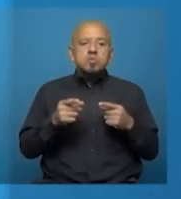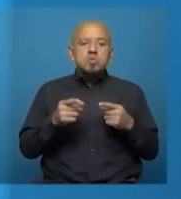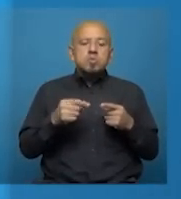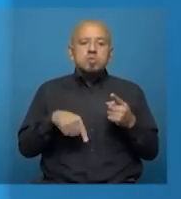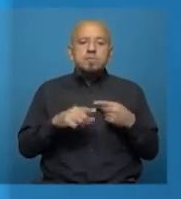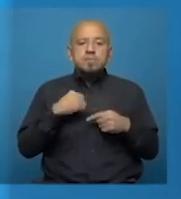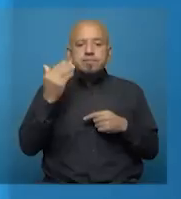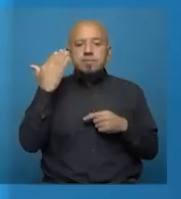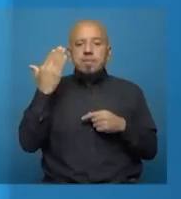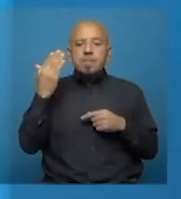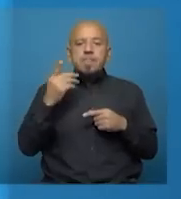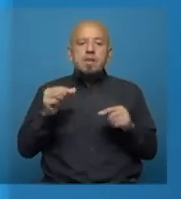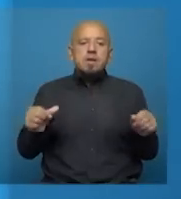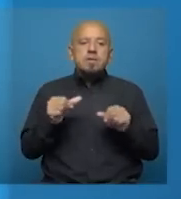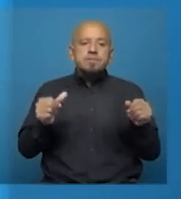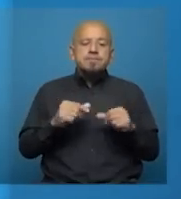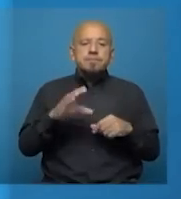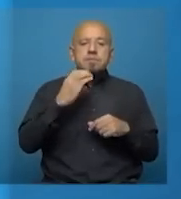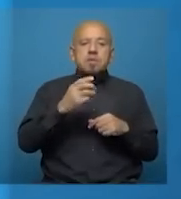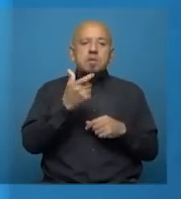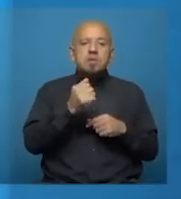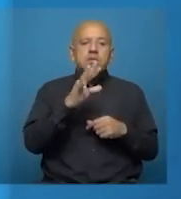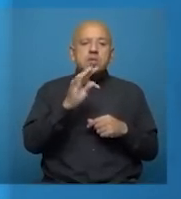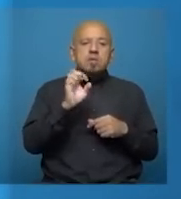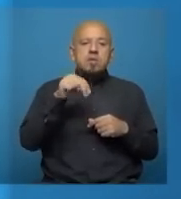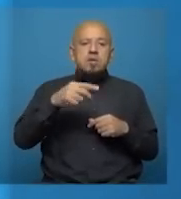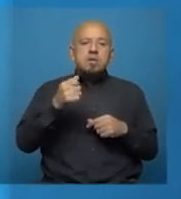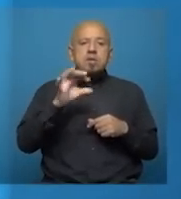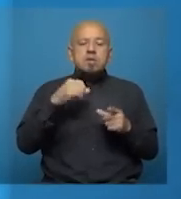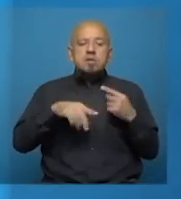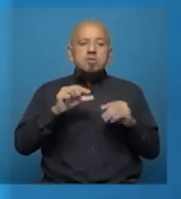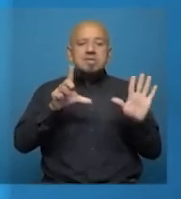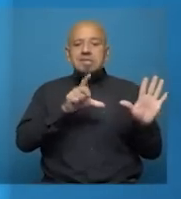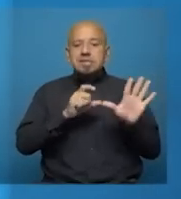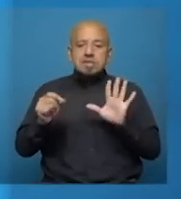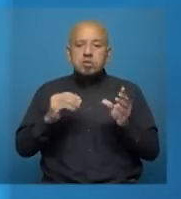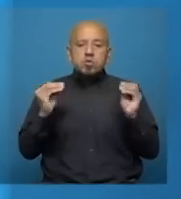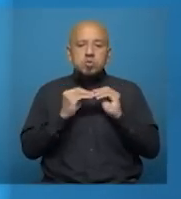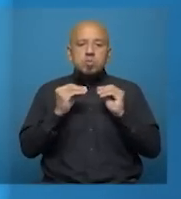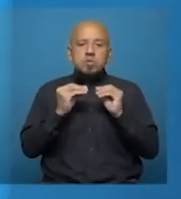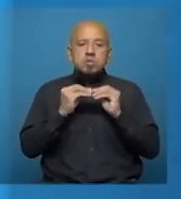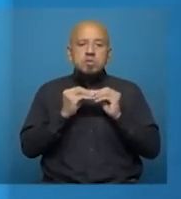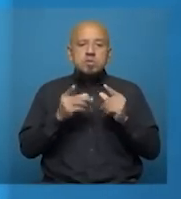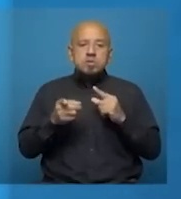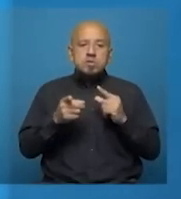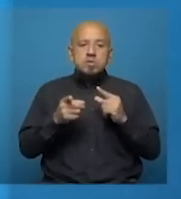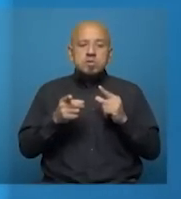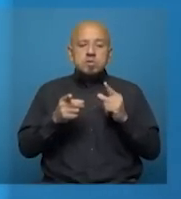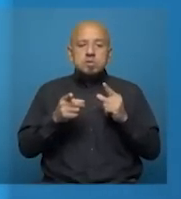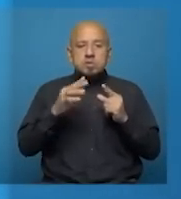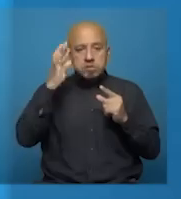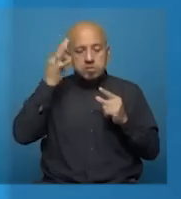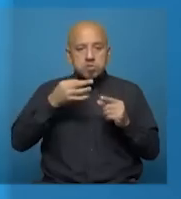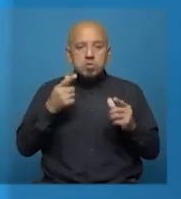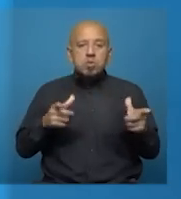en la Asamblea Nacional que hicimos en el Club Atenas con 700 compañeros, fue realmente una reunión extraordinaria,